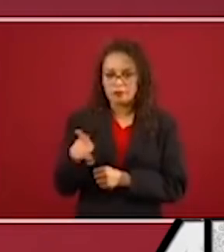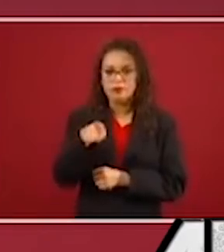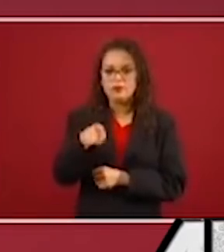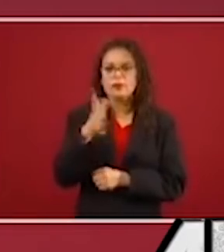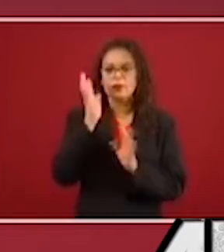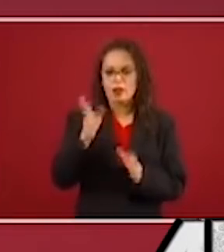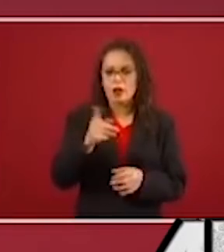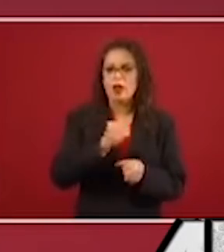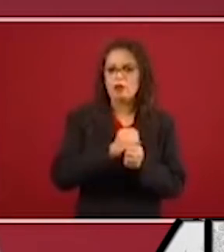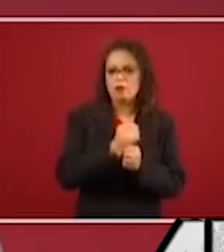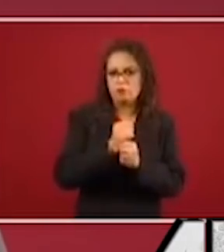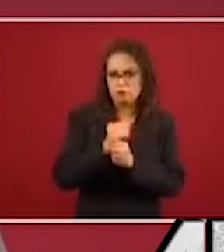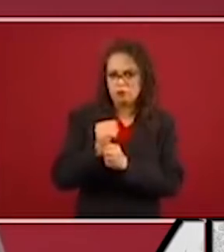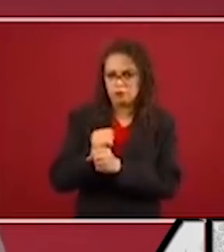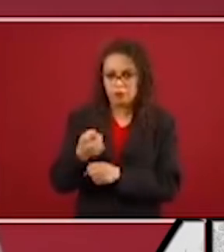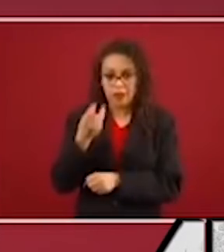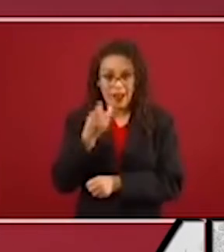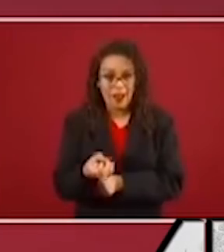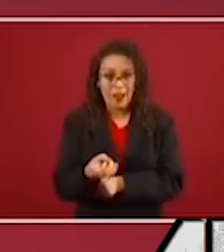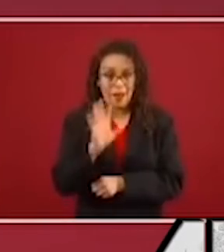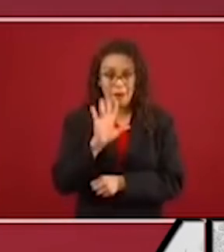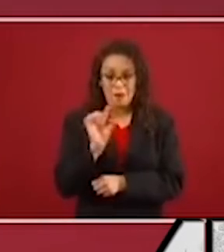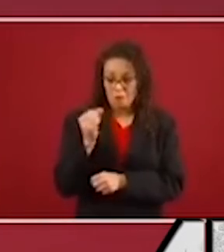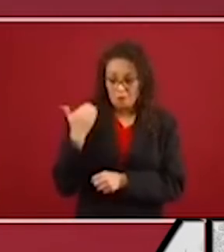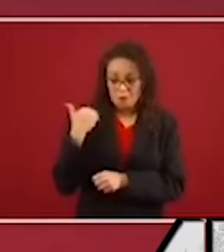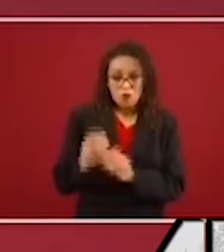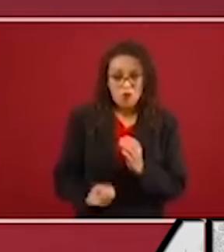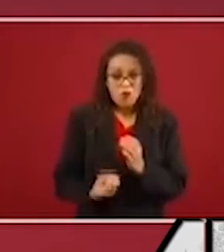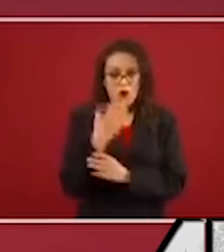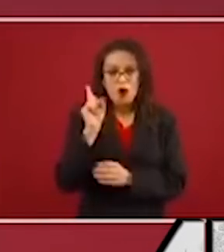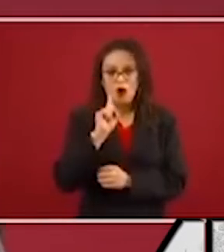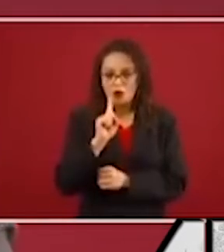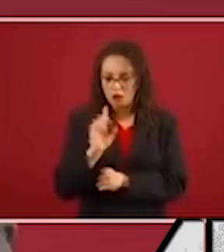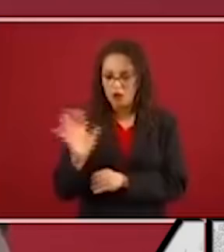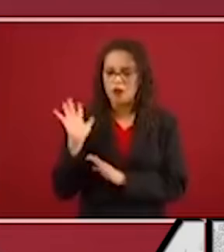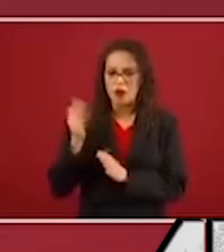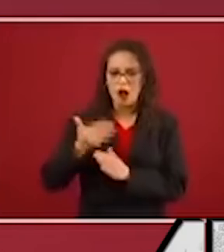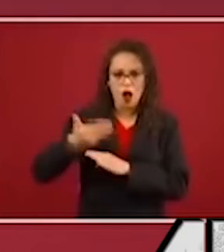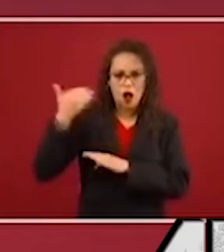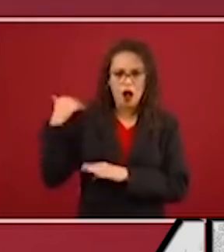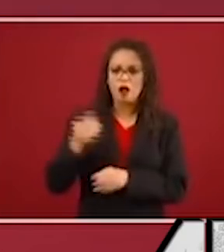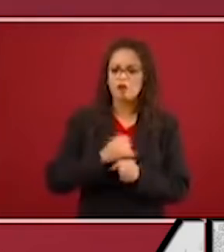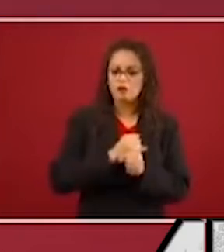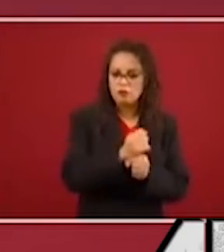se viene haciendo desde hace tiempo. El doctor Juan Manuel Ira, que es el de atención médica,